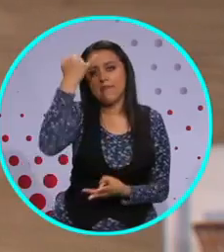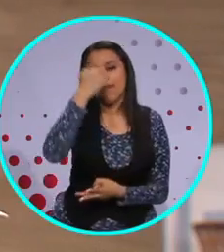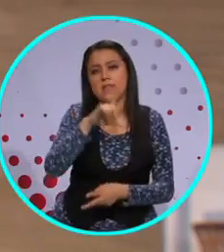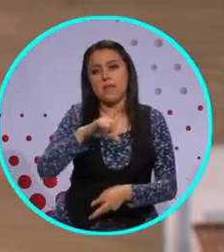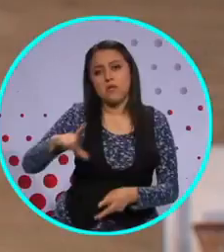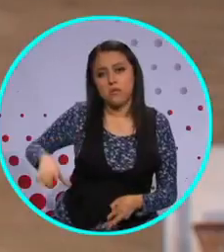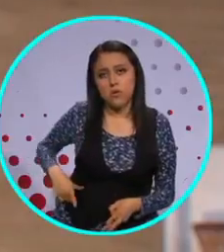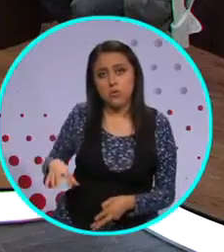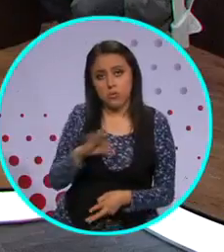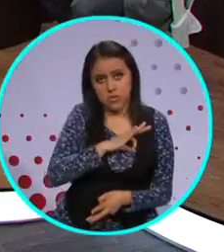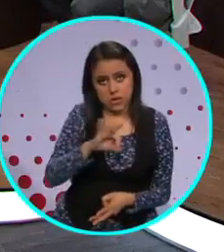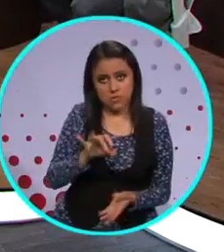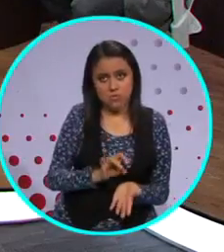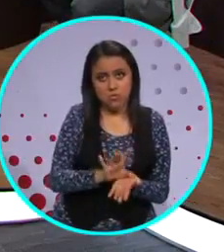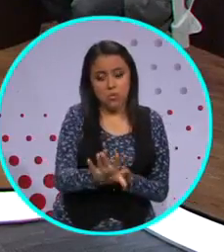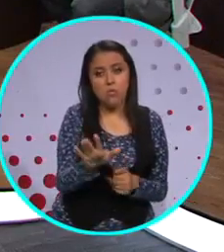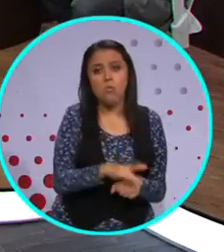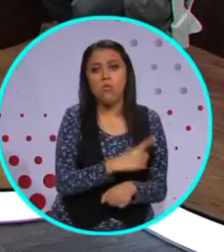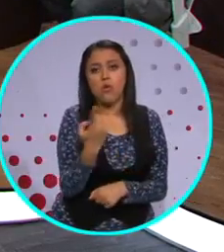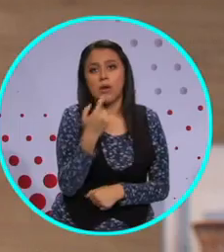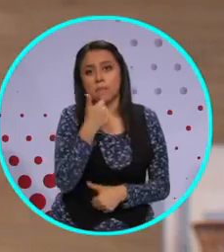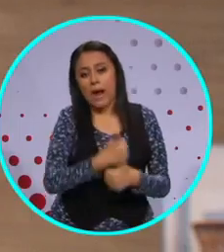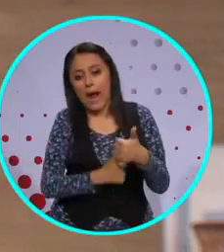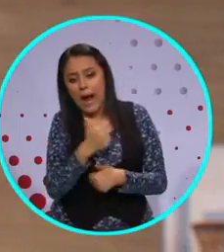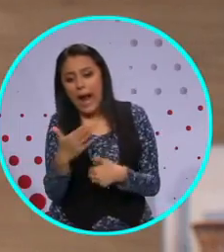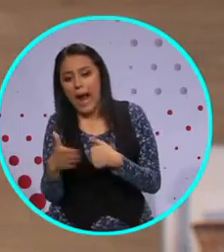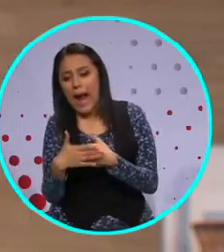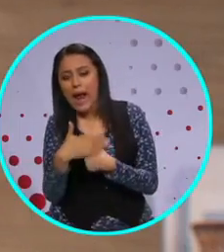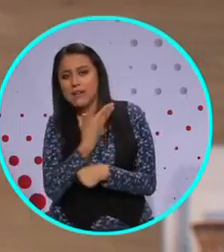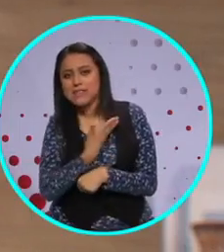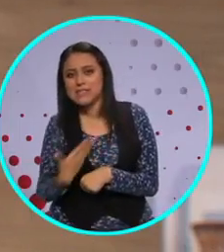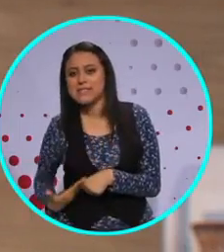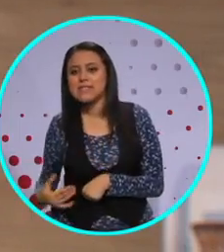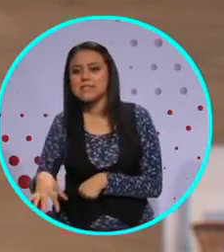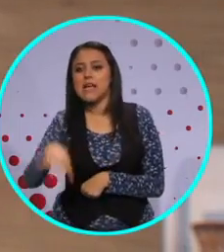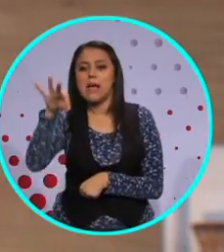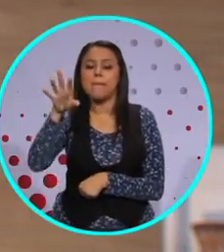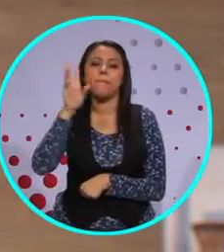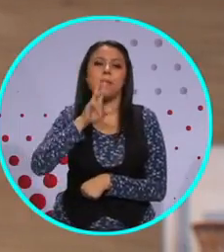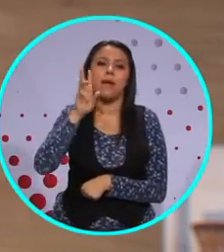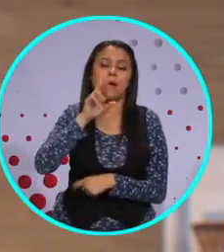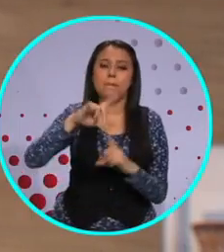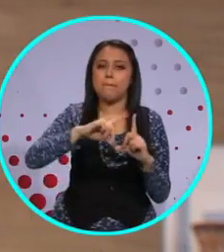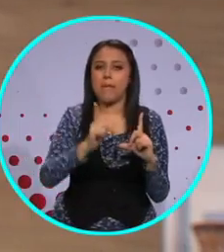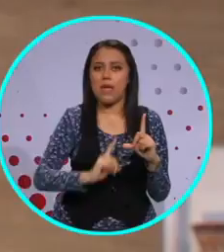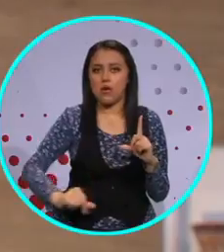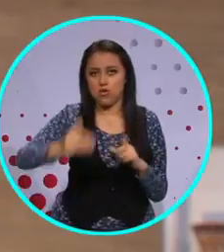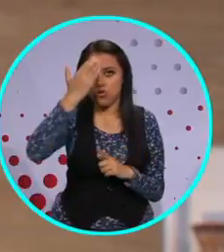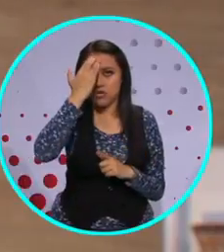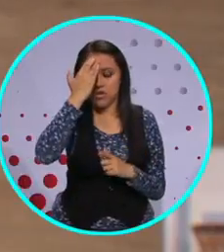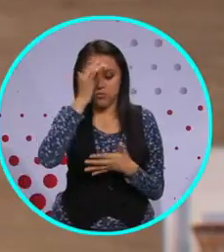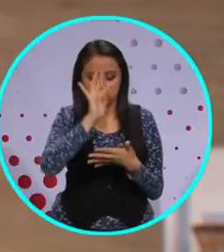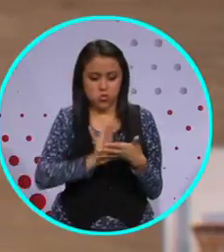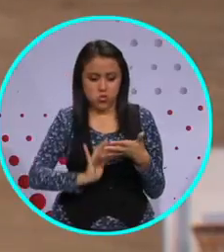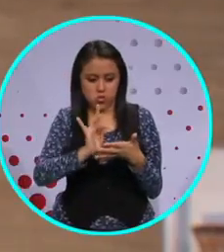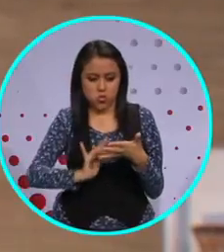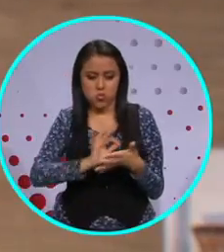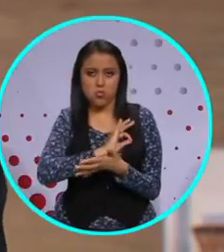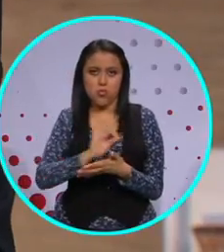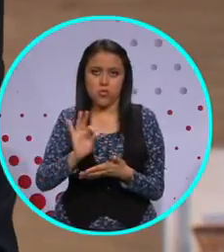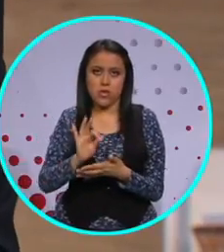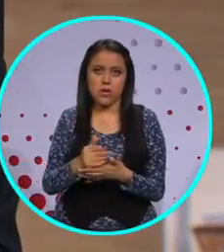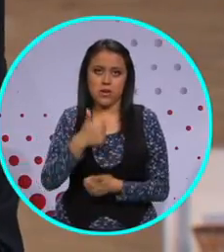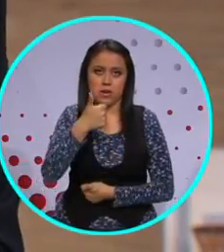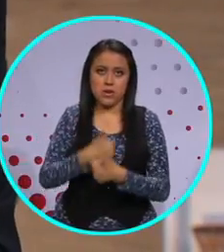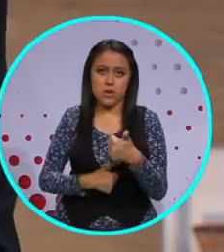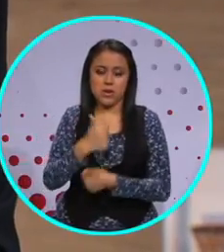entiendan si es porque entre ellos están los competidores que quieren ser el próximo presidente que vean cómo está el país que la revisen y de ahí lanza sus campañas así les pones